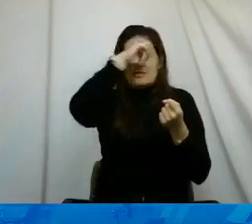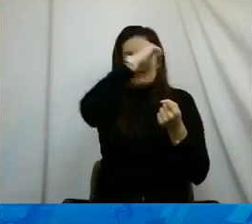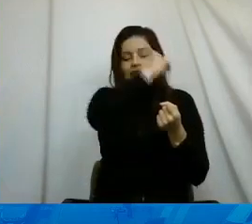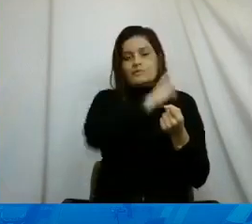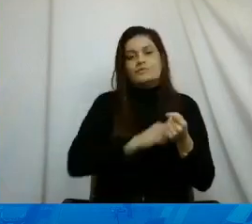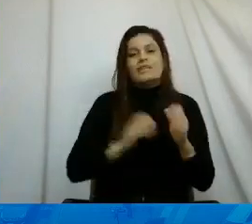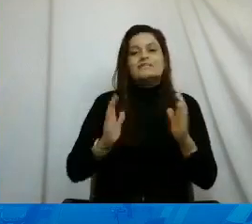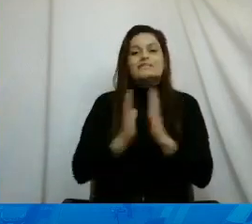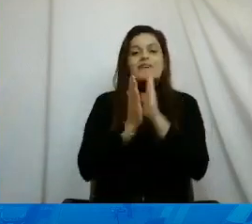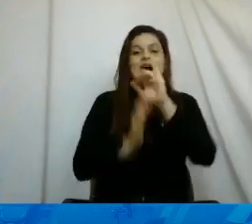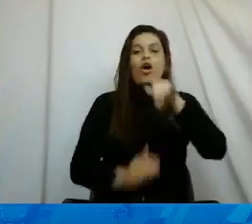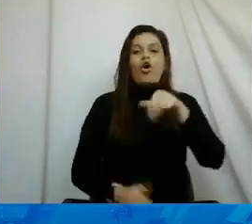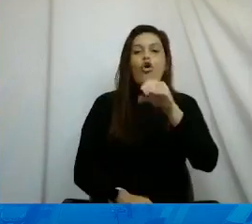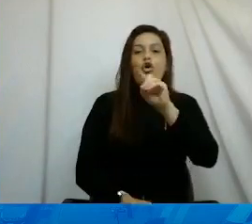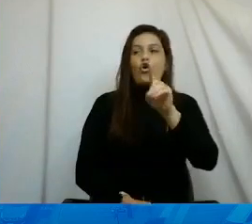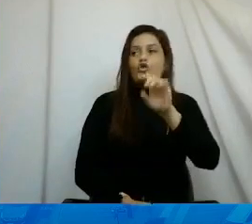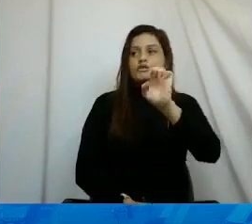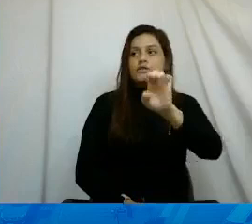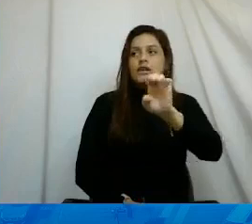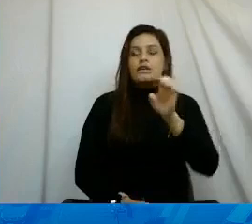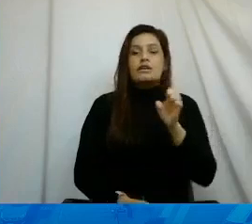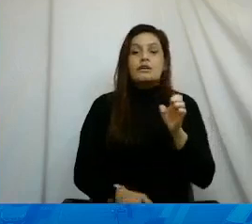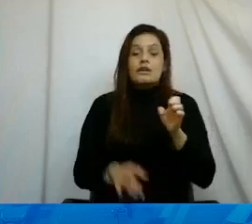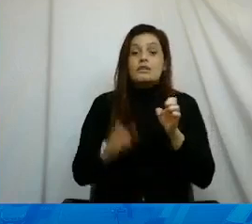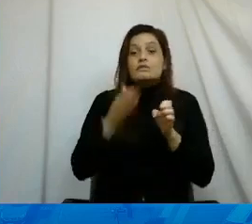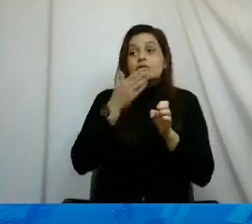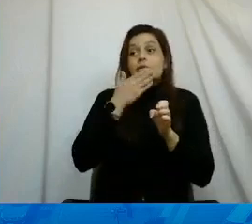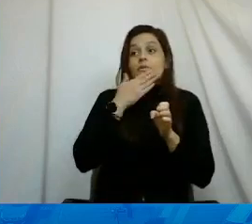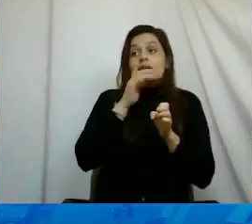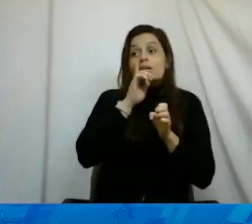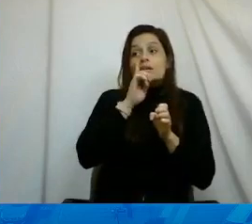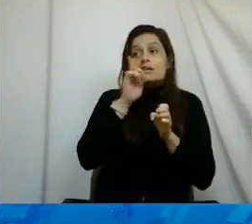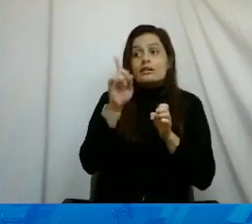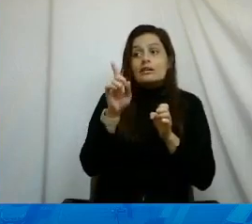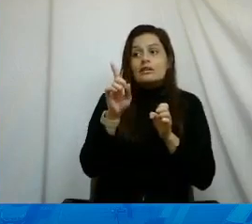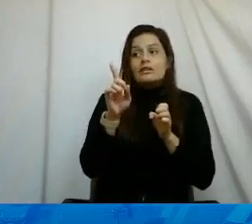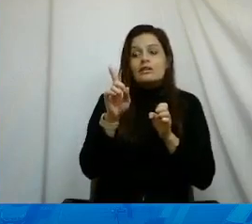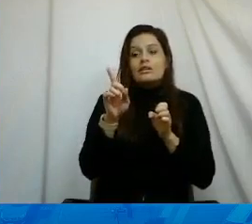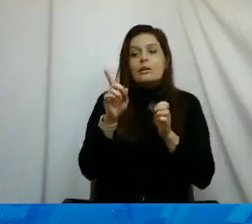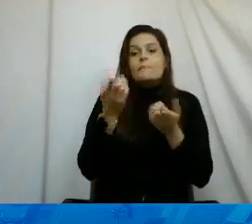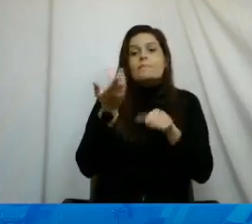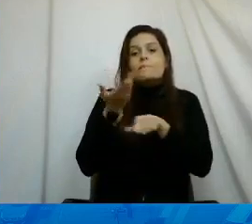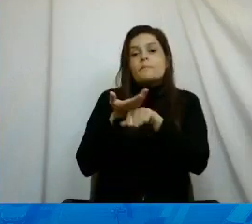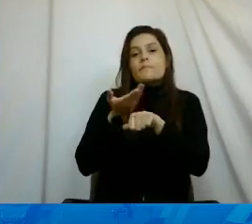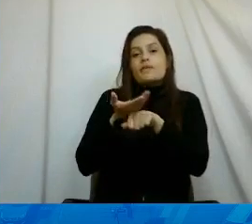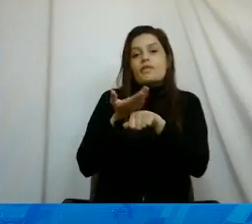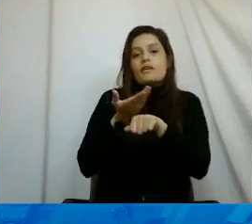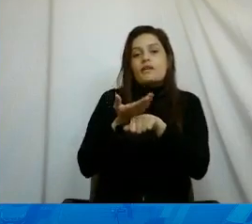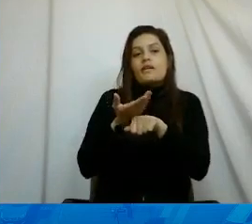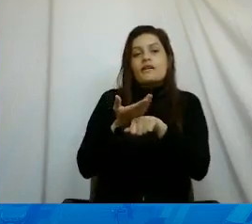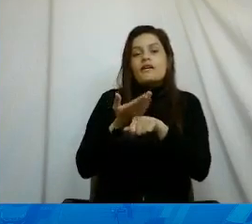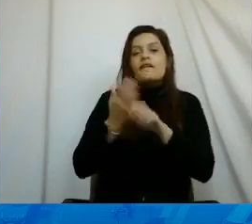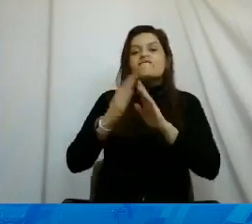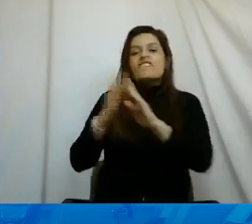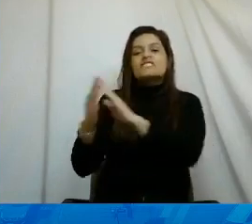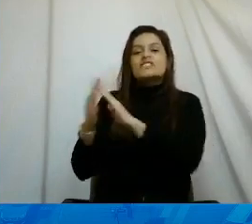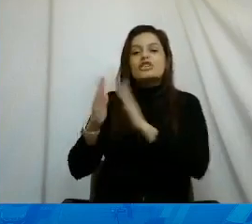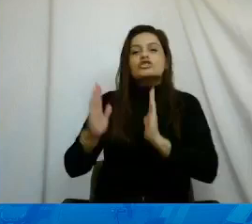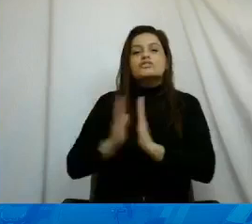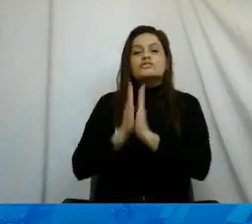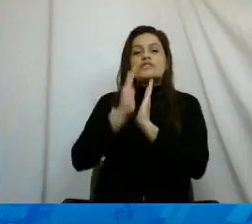de San José. Especialmente los vecinos que me hacen el reclamo, la solicitud que le plantea usted, son los vecinos de la población San